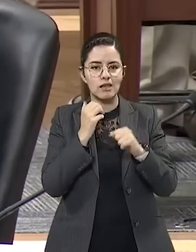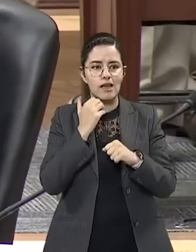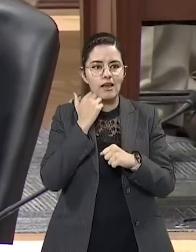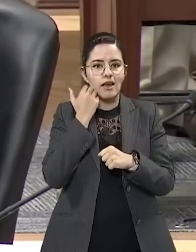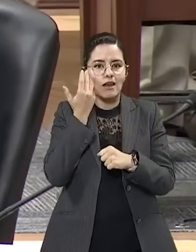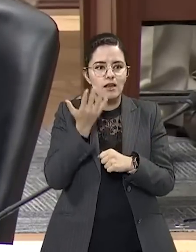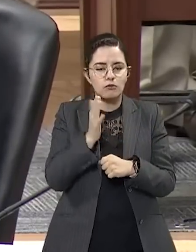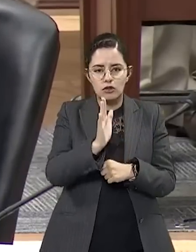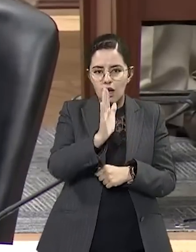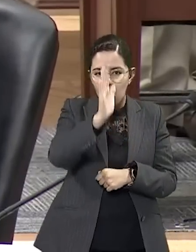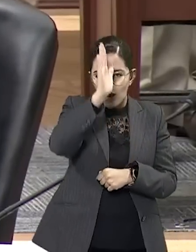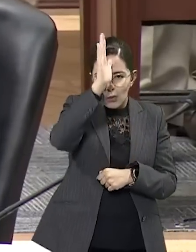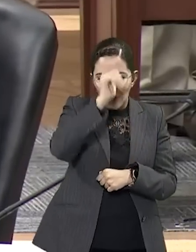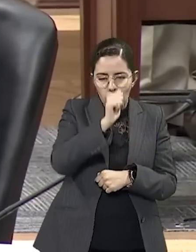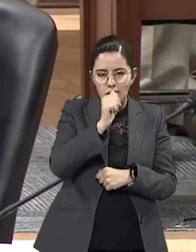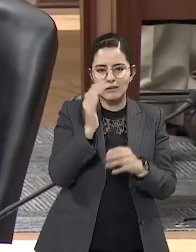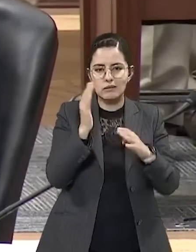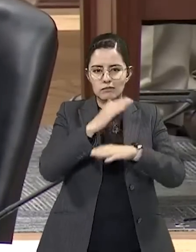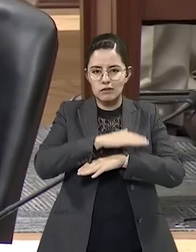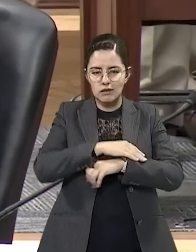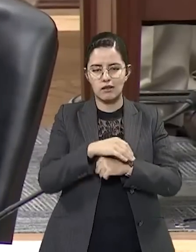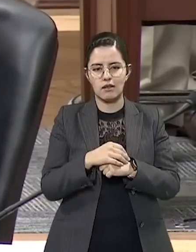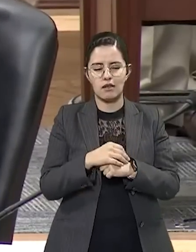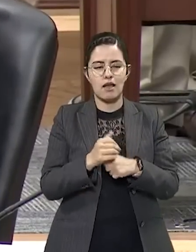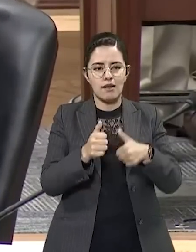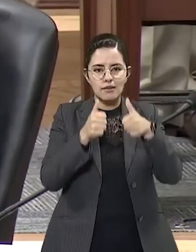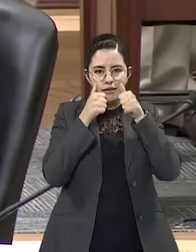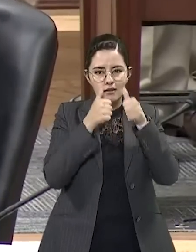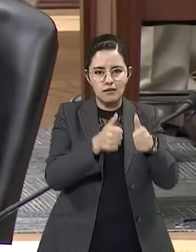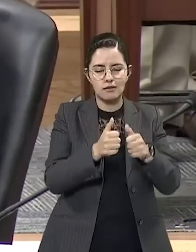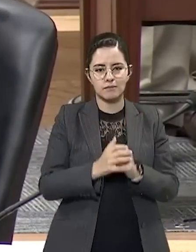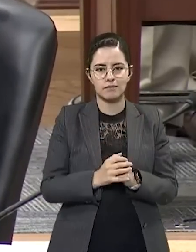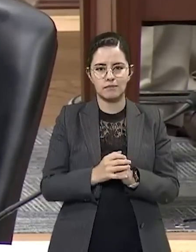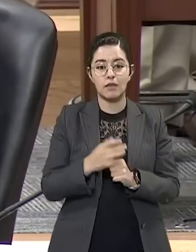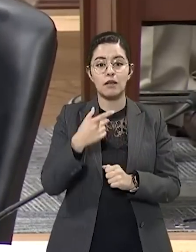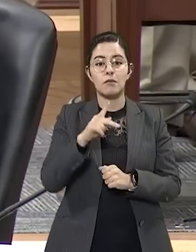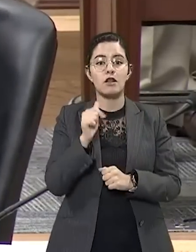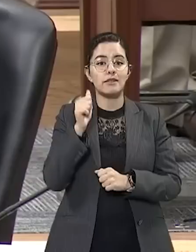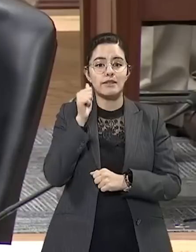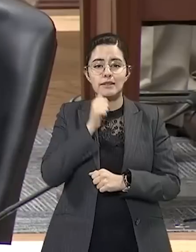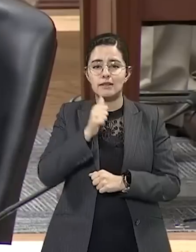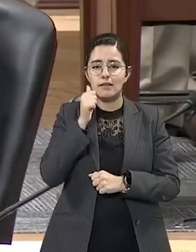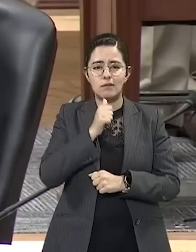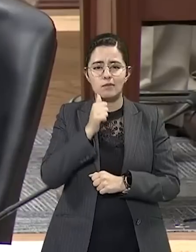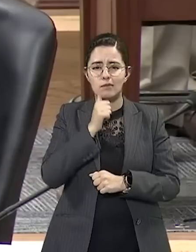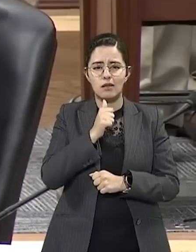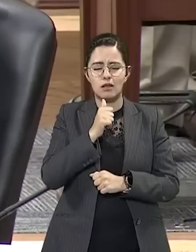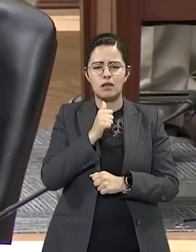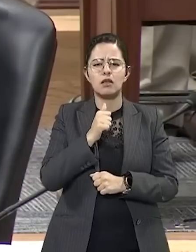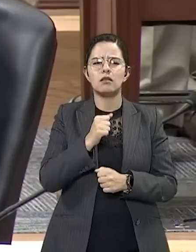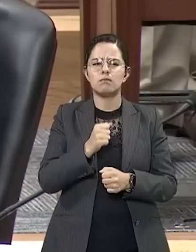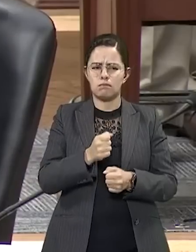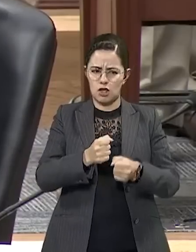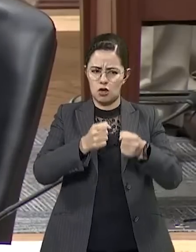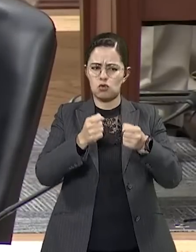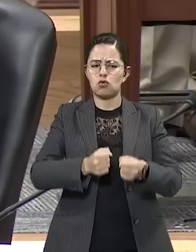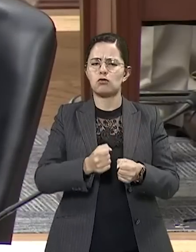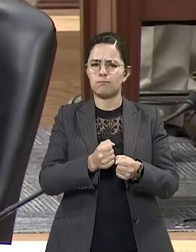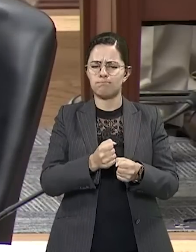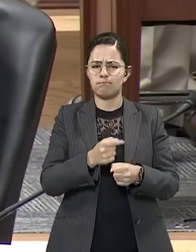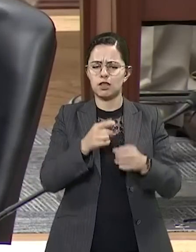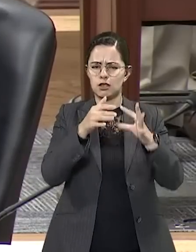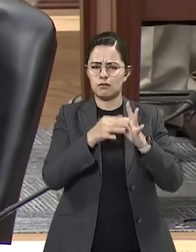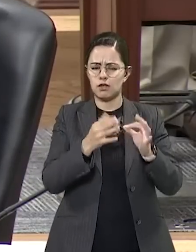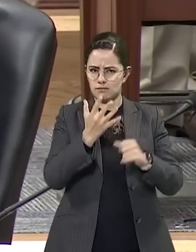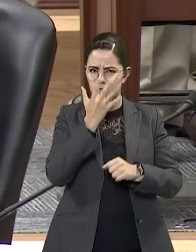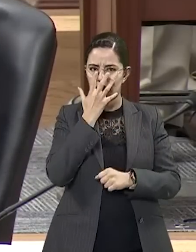caminos para que fuera encausadas y atendidas pero siempre con la firmeza de explicarles cuando fue necesario